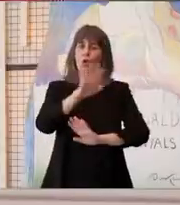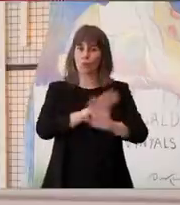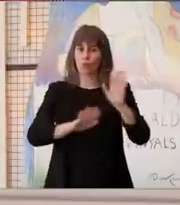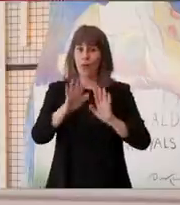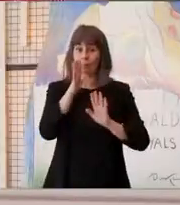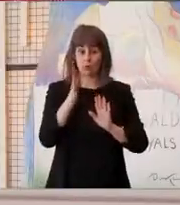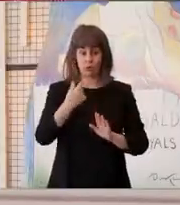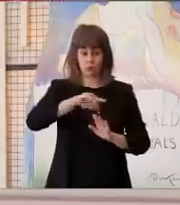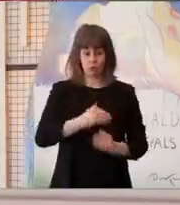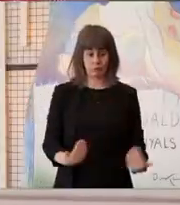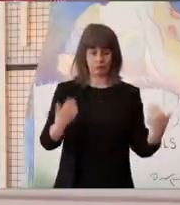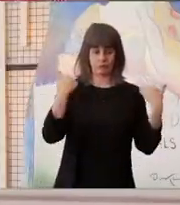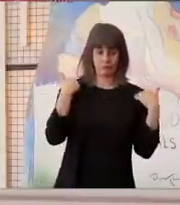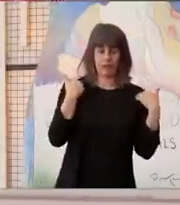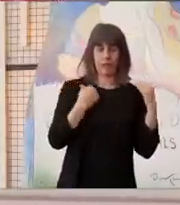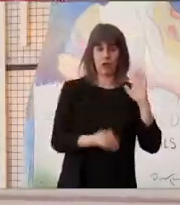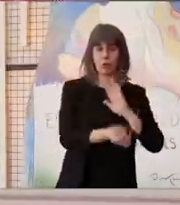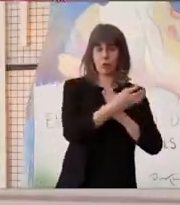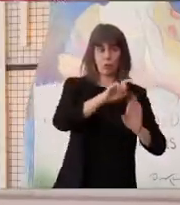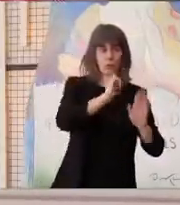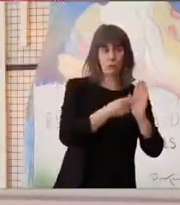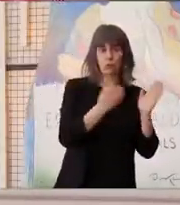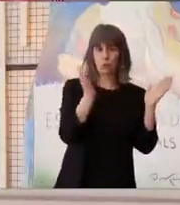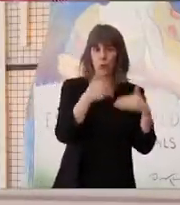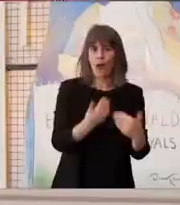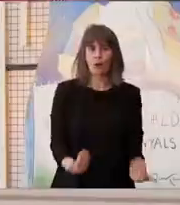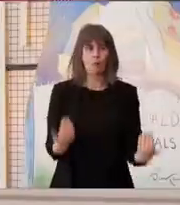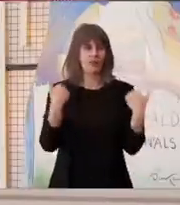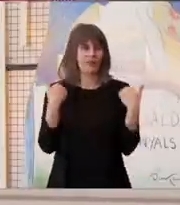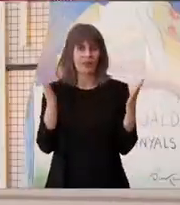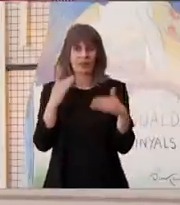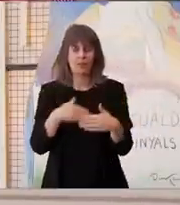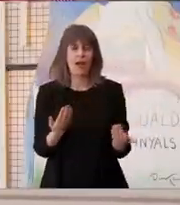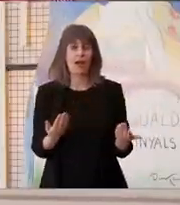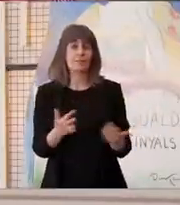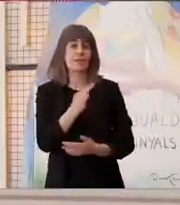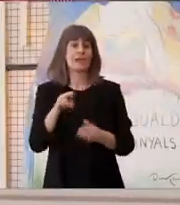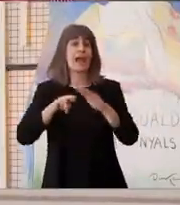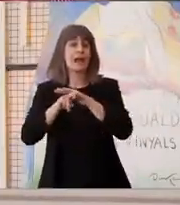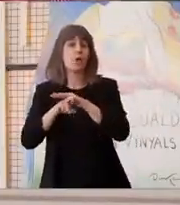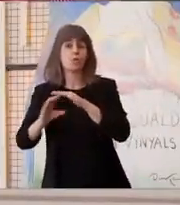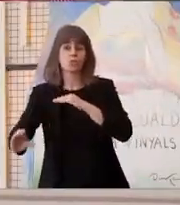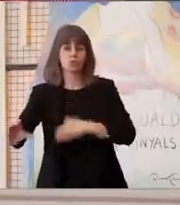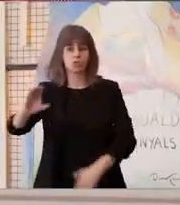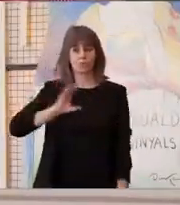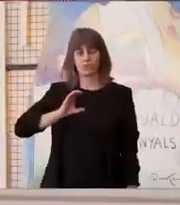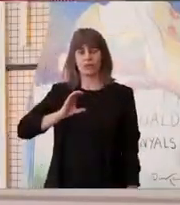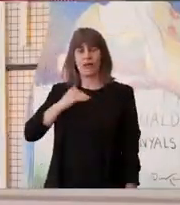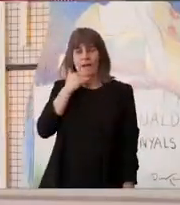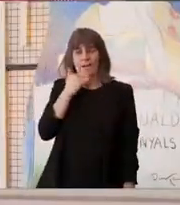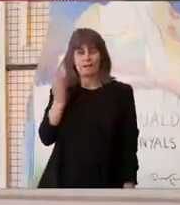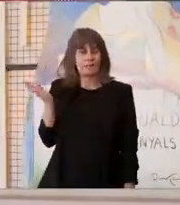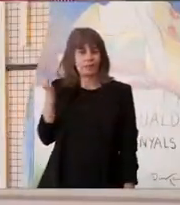ni capacidad normativa ni tiene competencias ni recibe ningún tipo de recursos económicos de otras